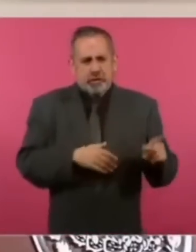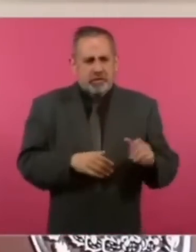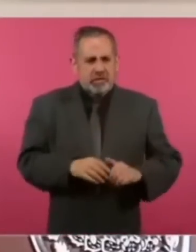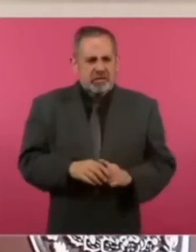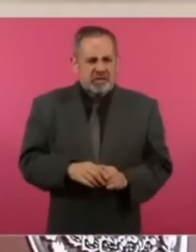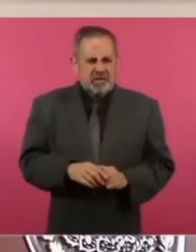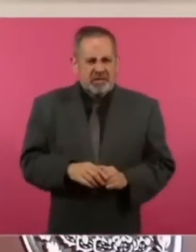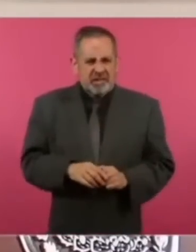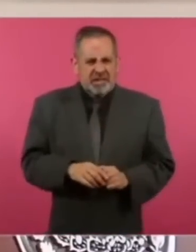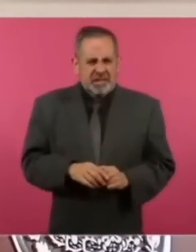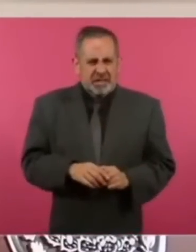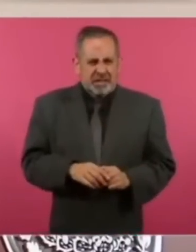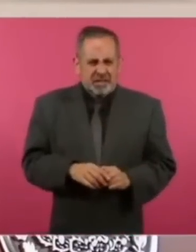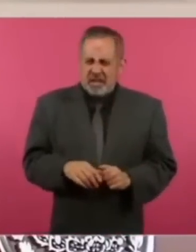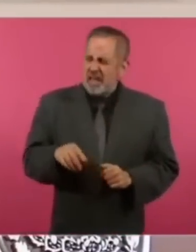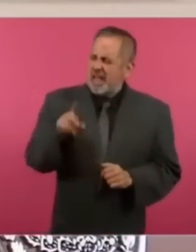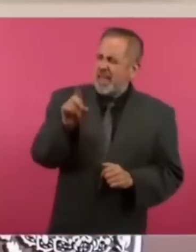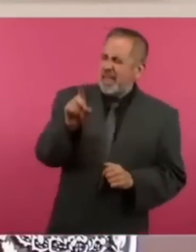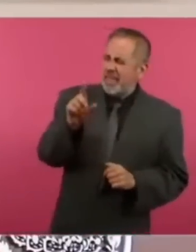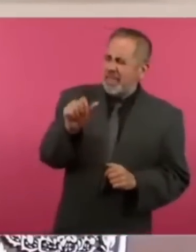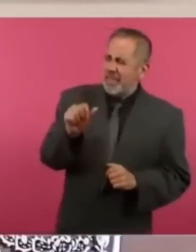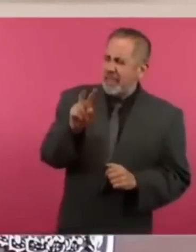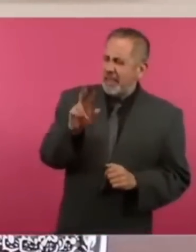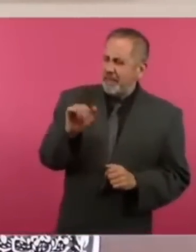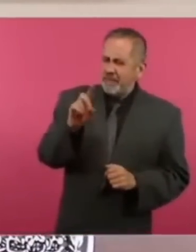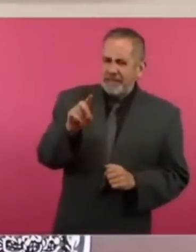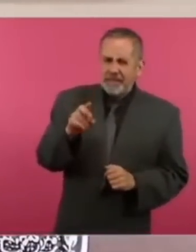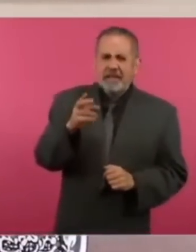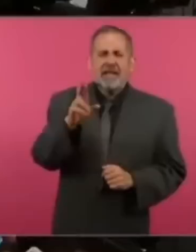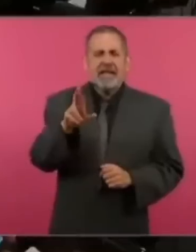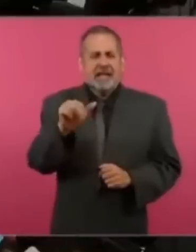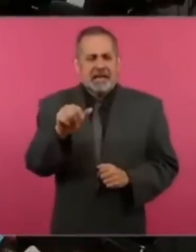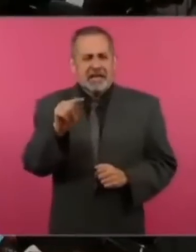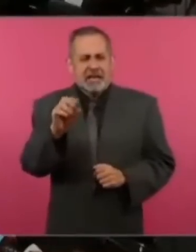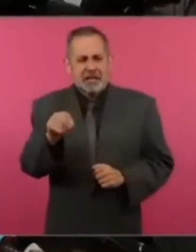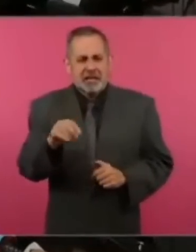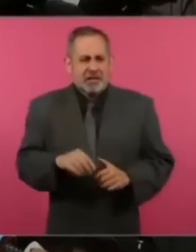Rato. David Rato. ¿Ah? David Rato.